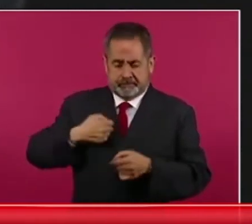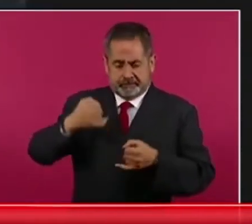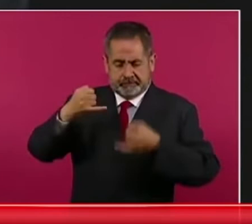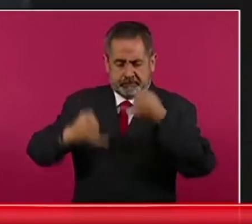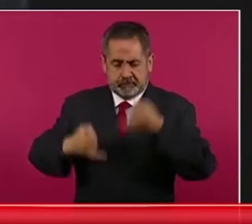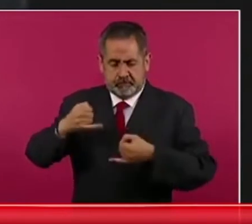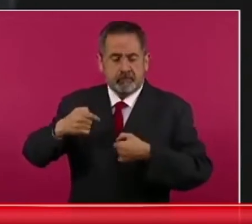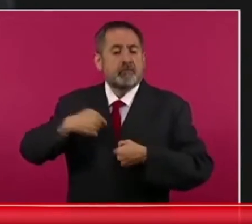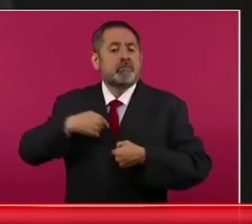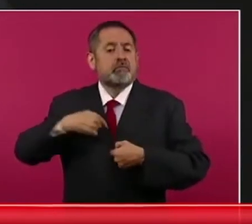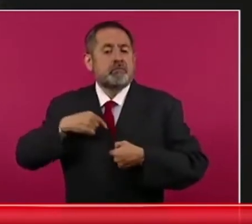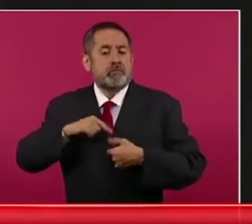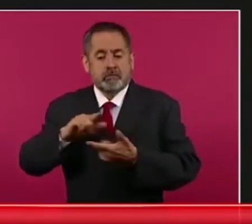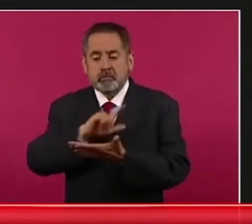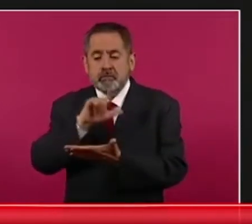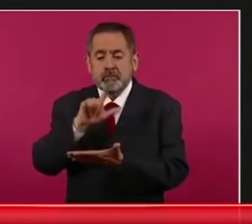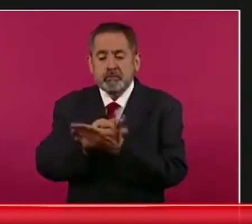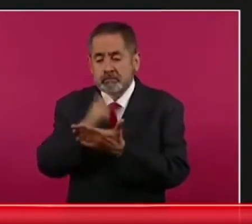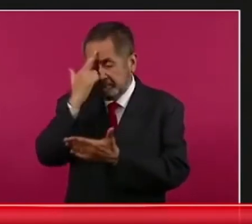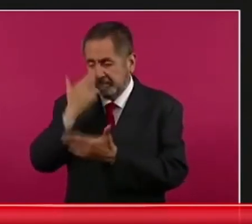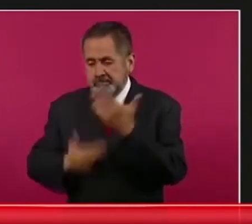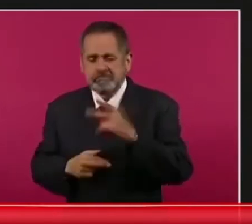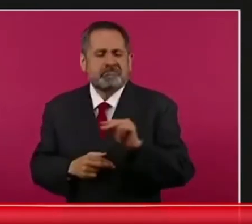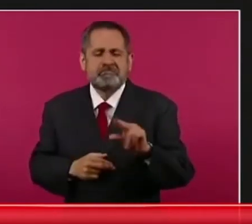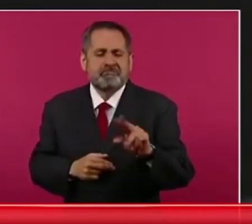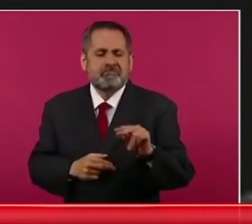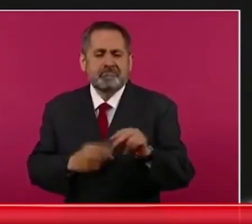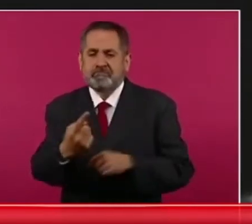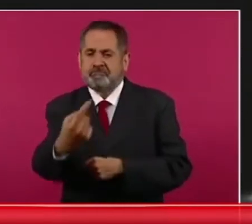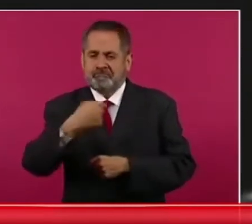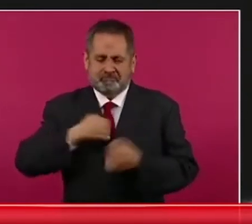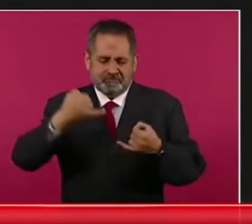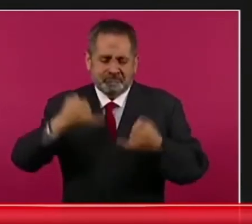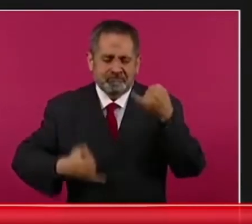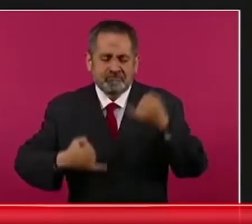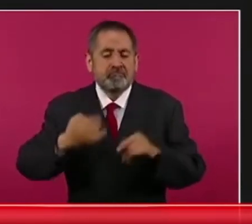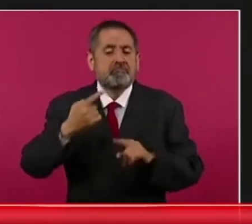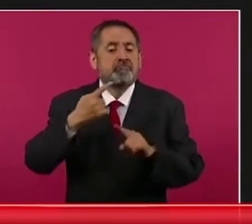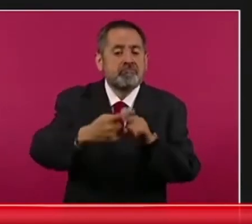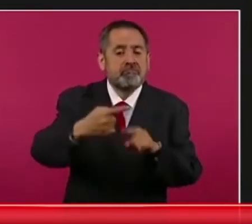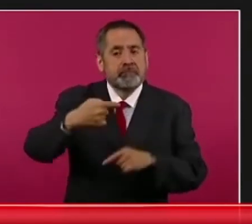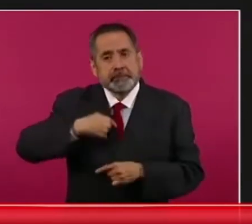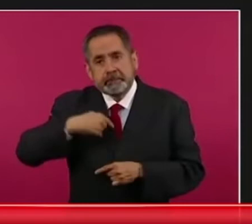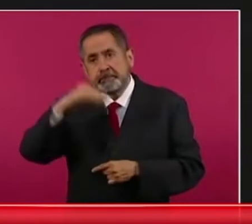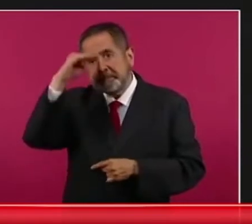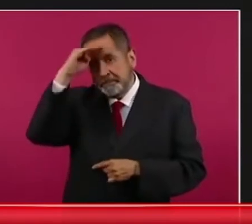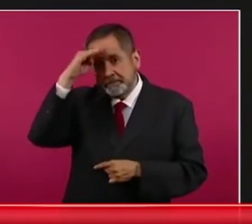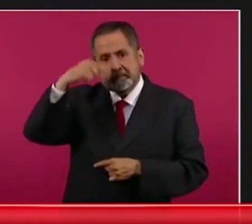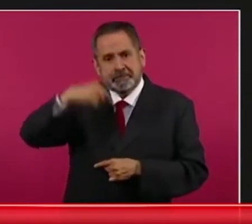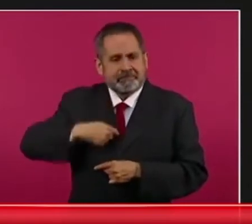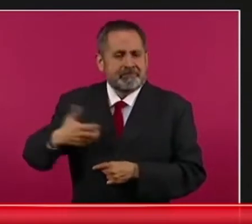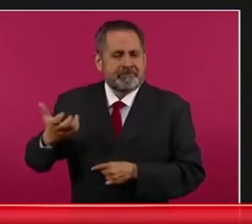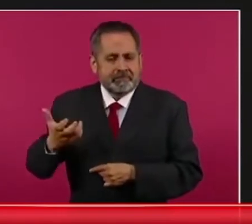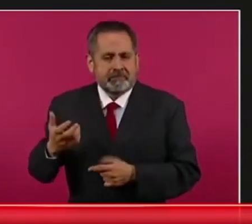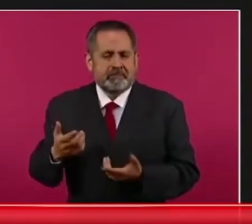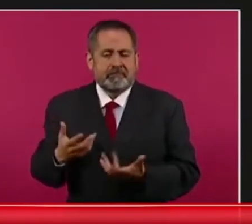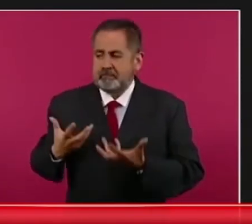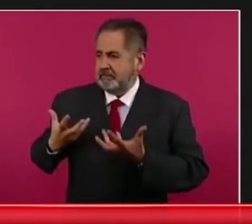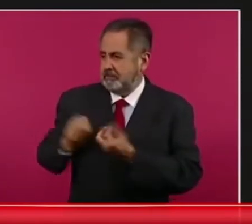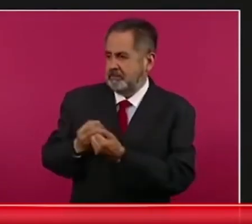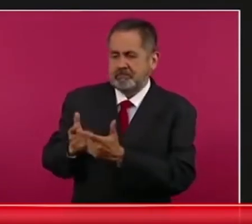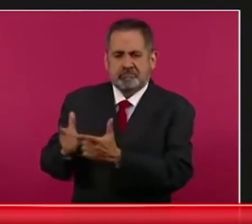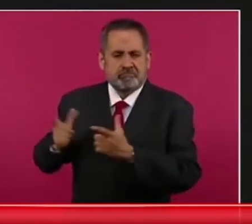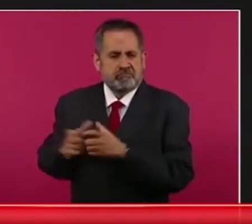por violar la ley, sino por mi manera de pensar y actuar y por lo que pueda representar junto con